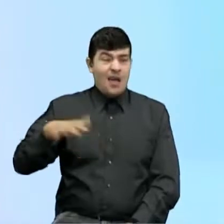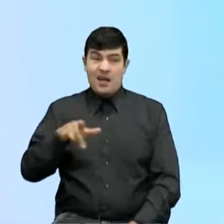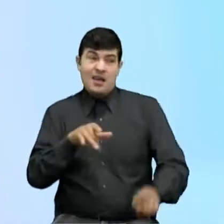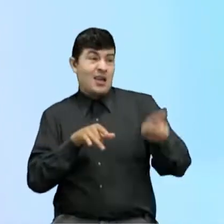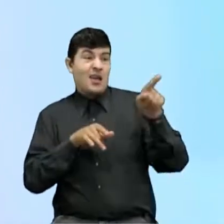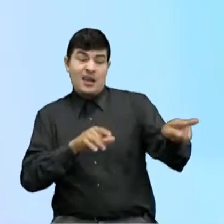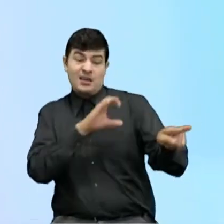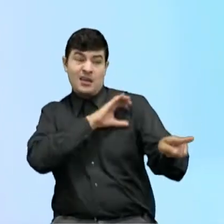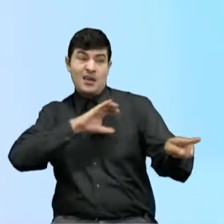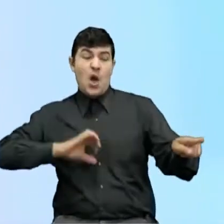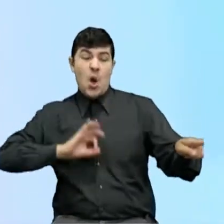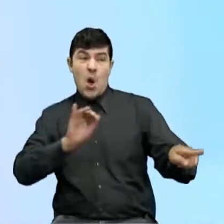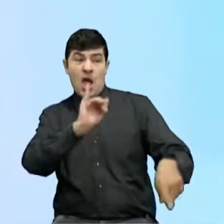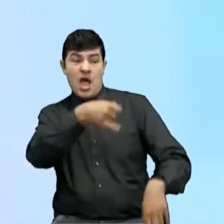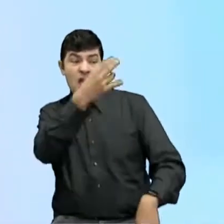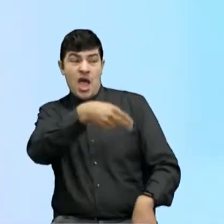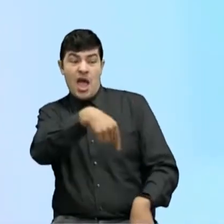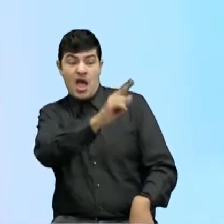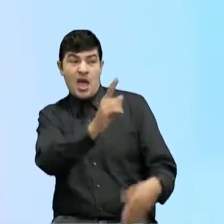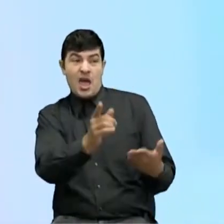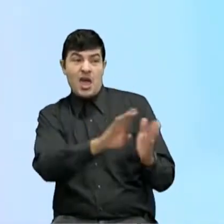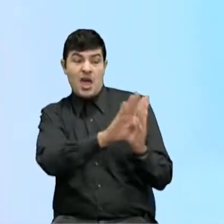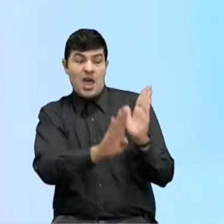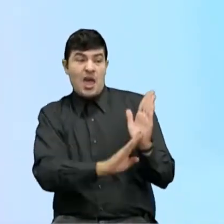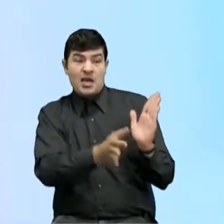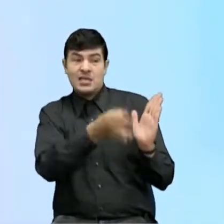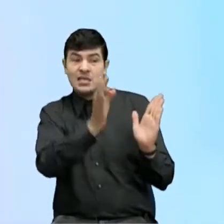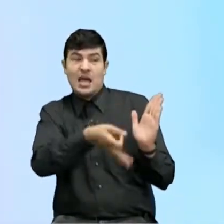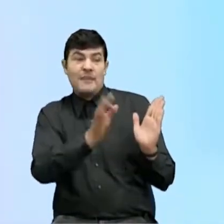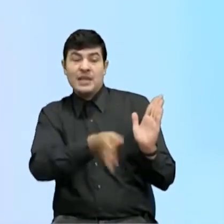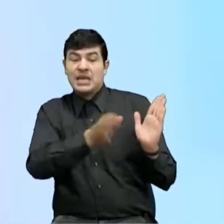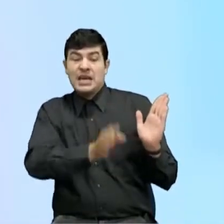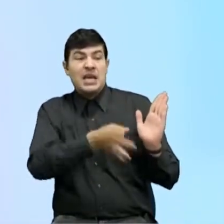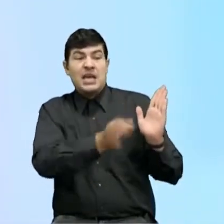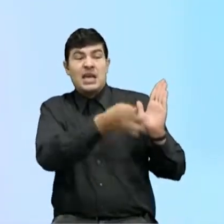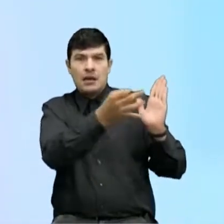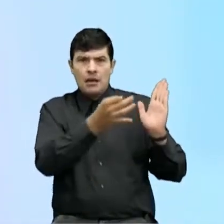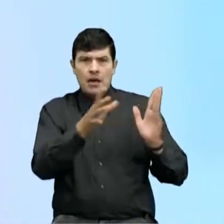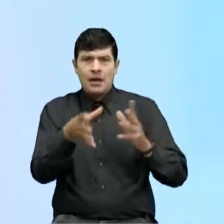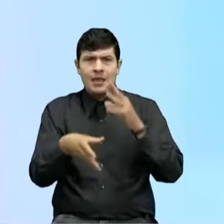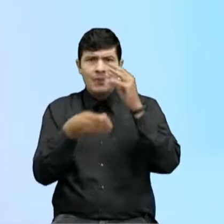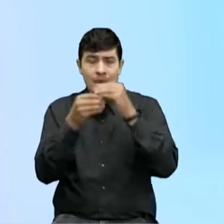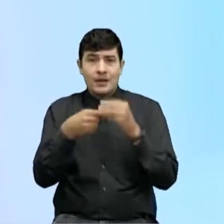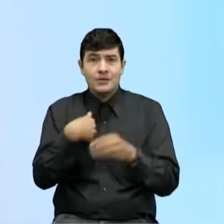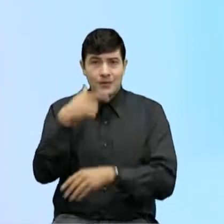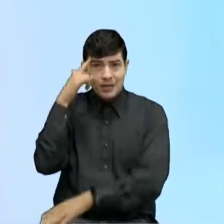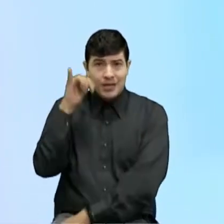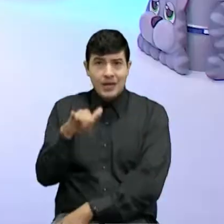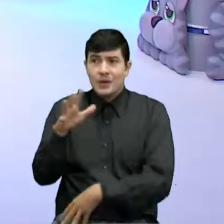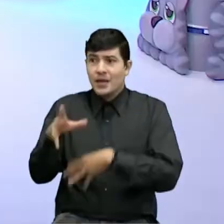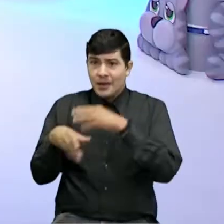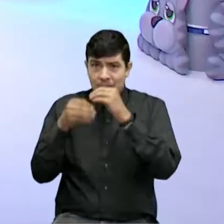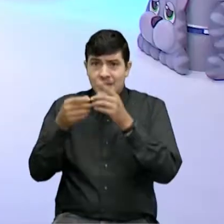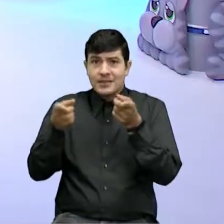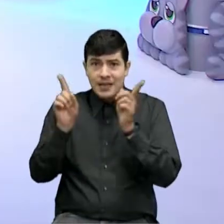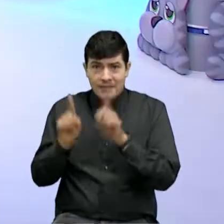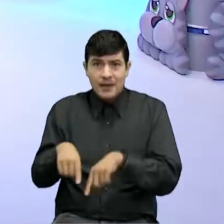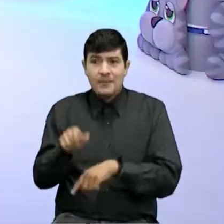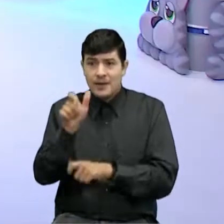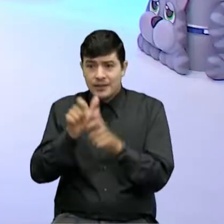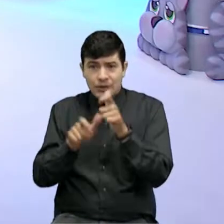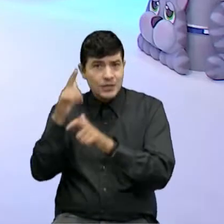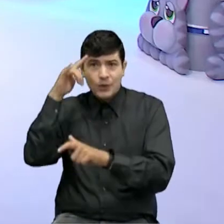cristianos evangélicos ahí con su Biblia todo el tiempo. Incluso creo yo que los ateos entran dentro de esta clasificación,